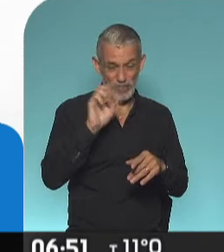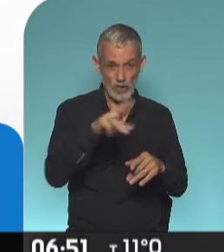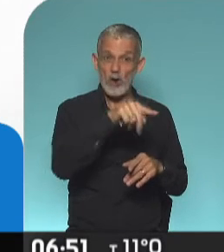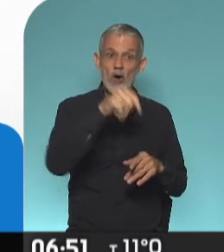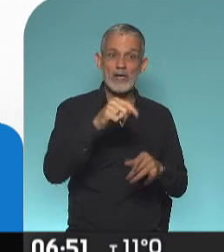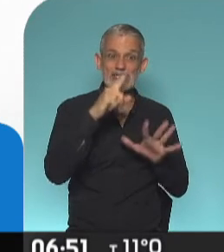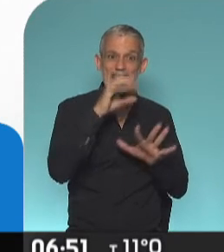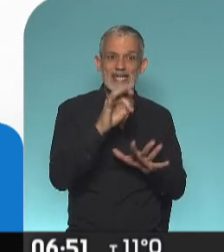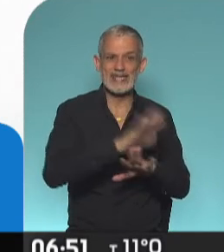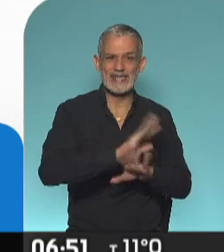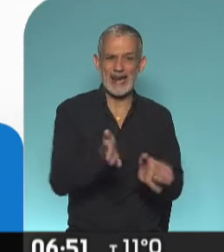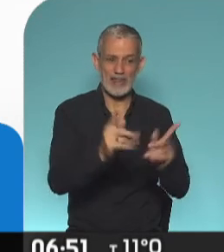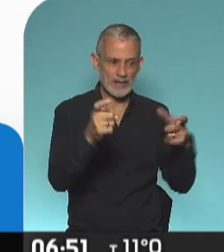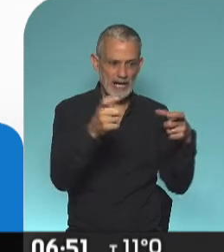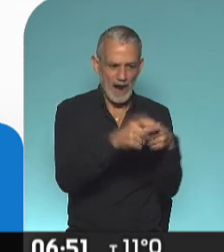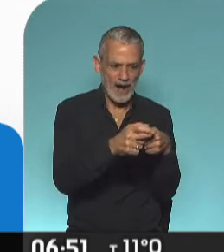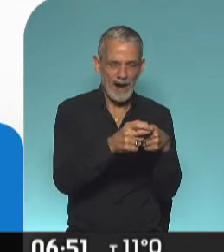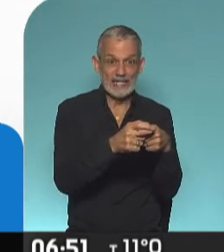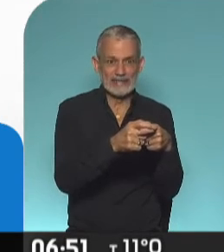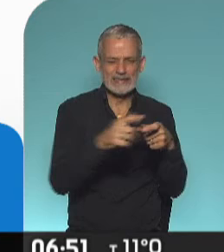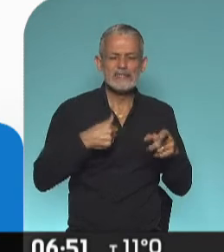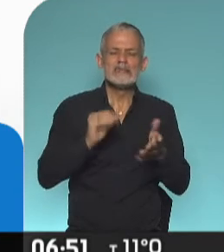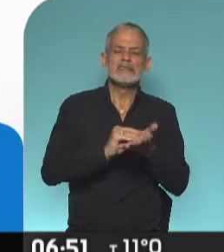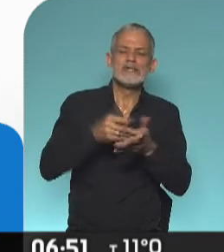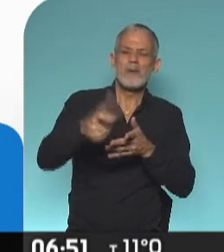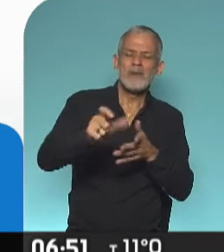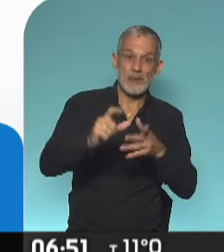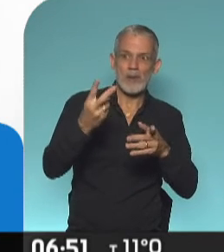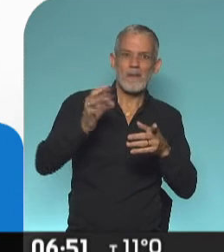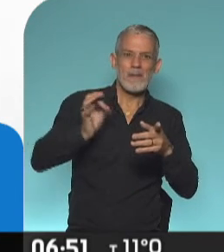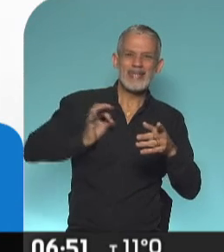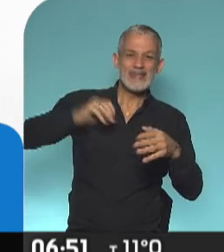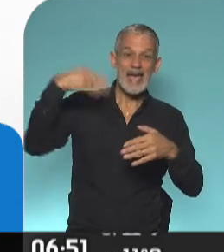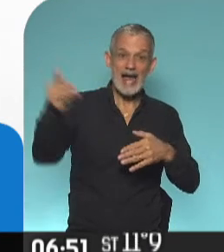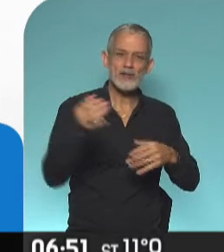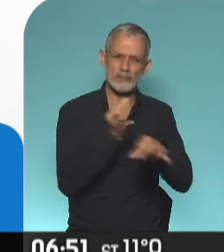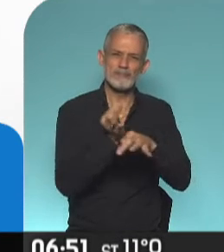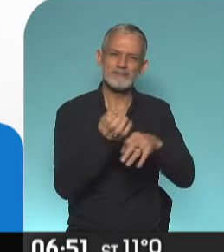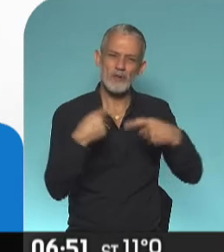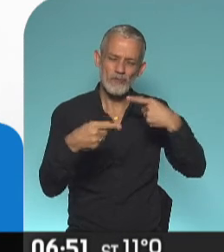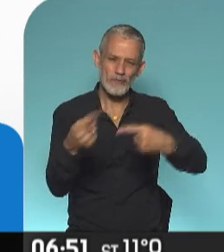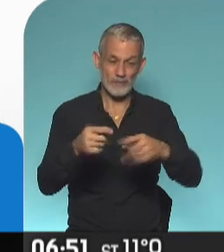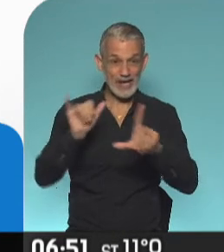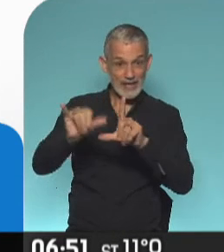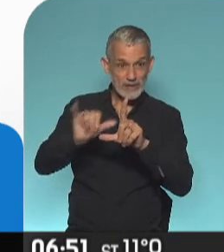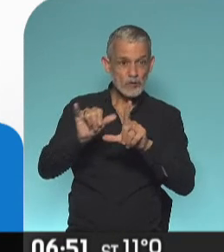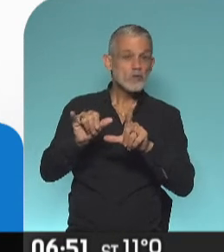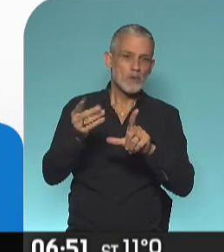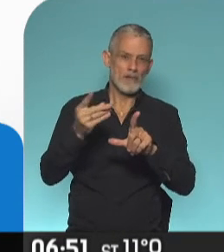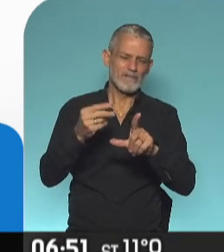solo 70. Quiero dejar registro de la lengua para que dentro de 20 años se siga enseñando. El canal de YouTube